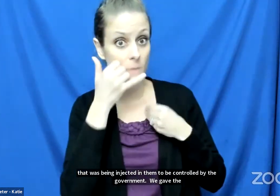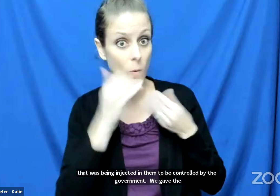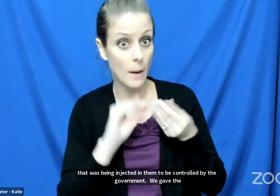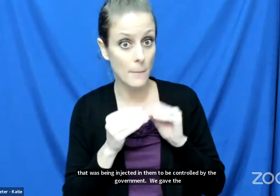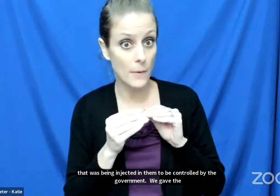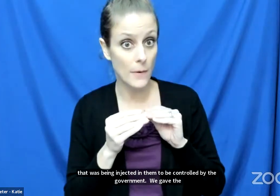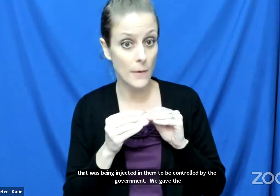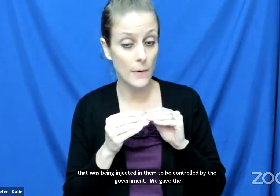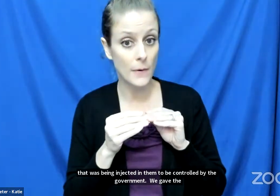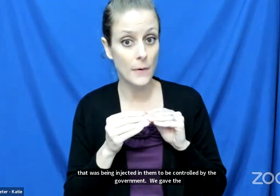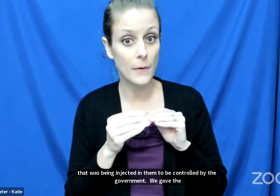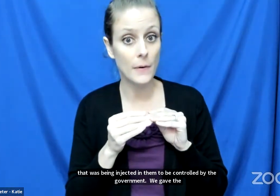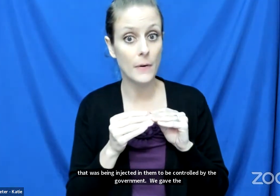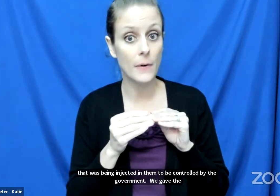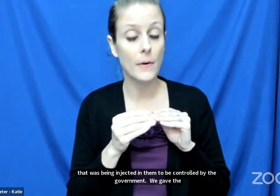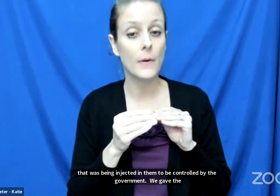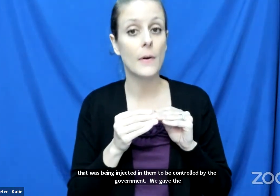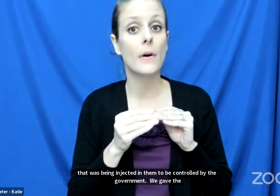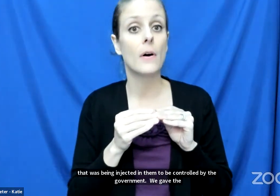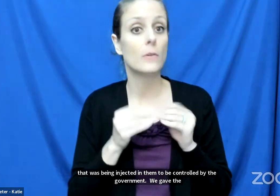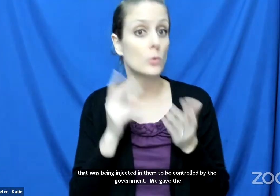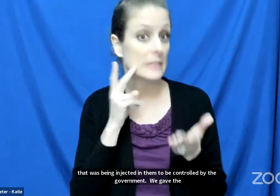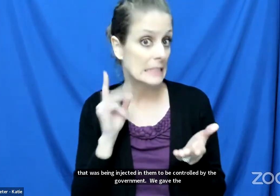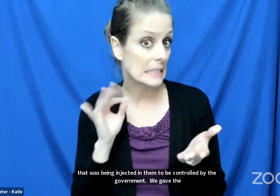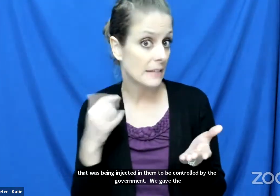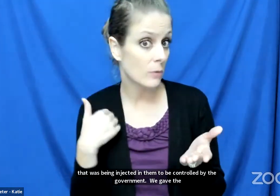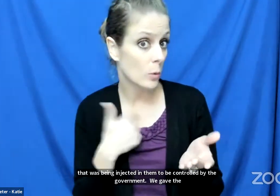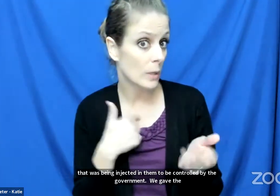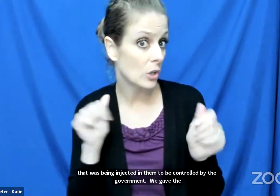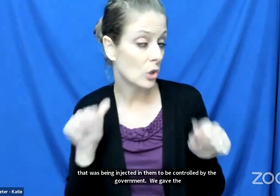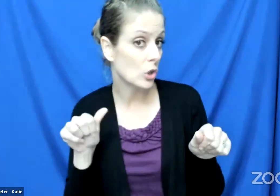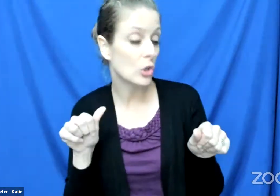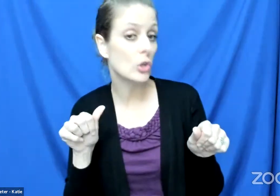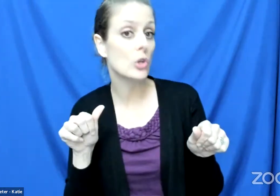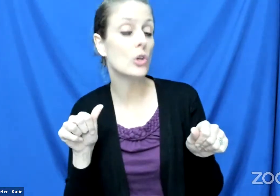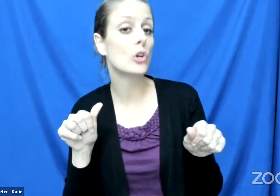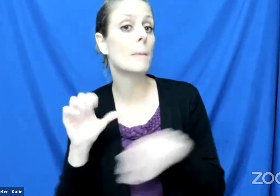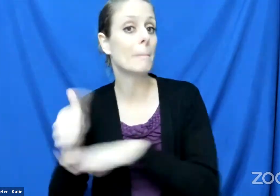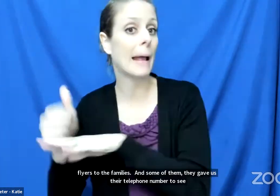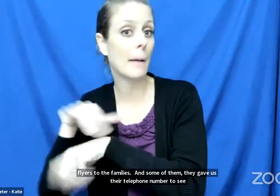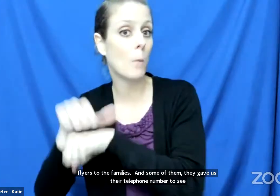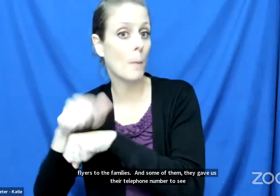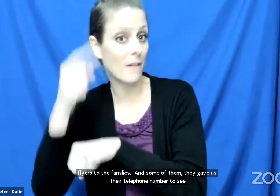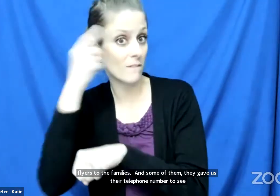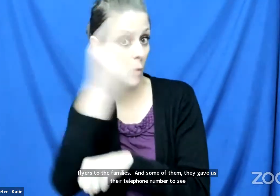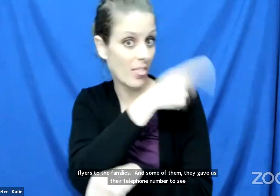tratando de ver si nosotros les podíamos hacer su cita o si querían que se les apoyara.